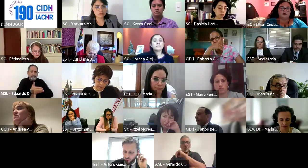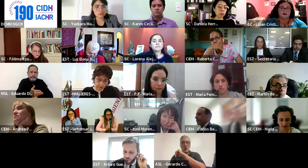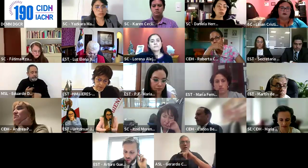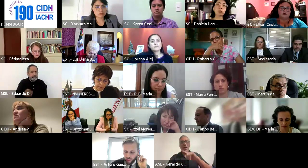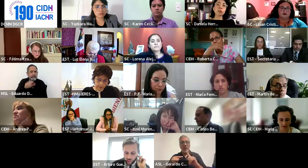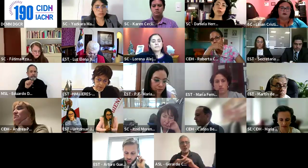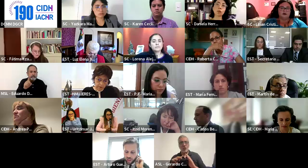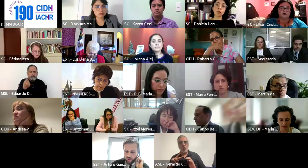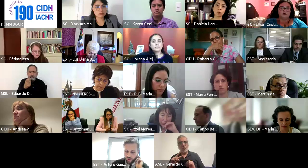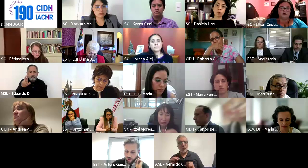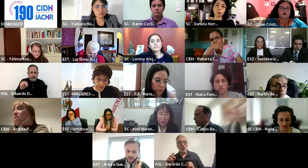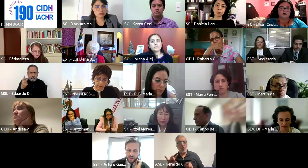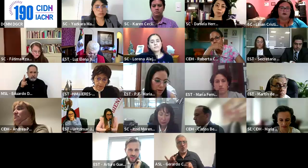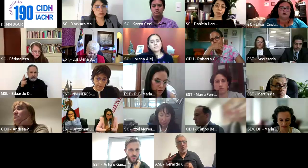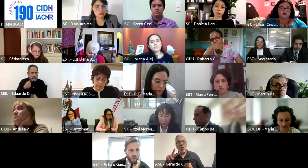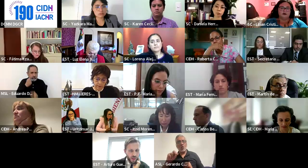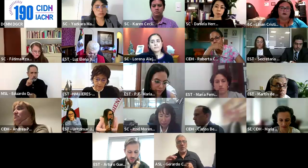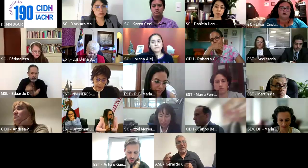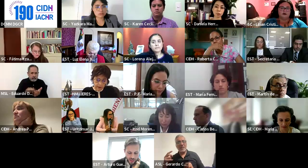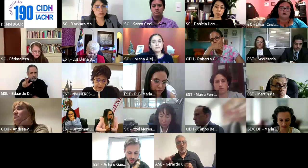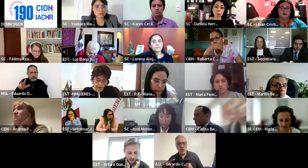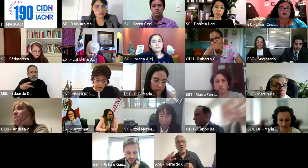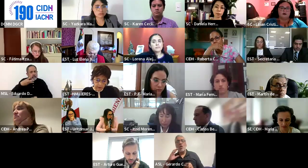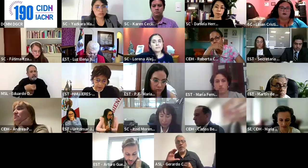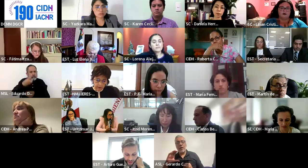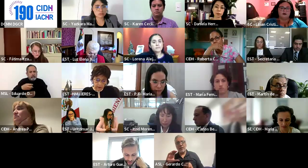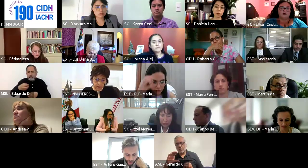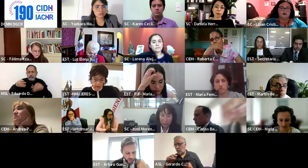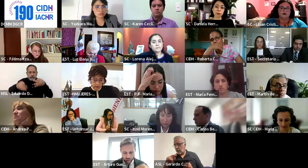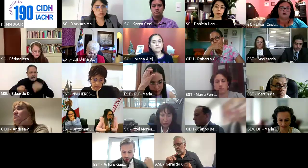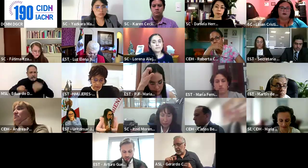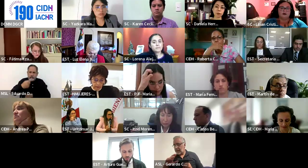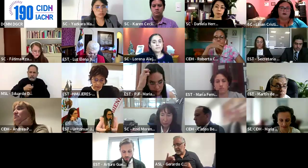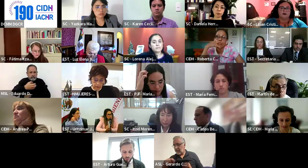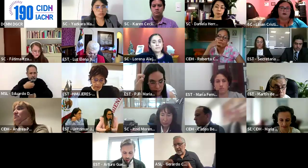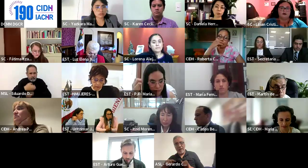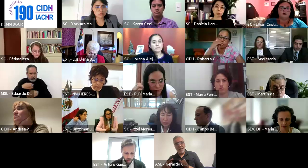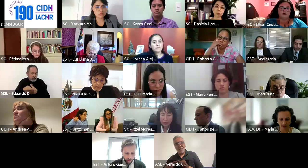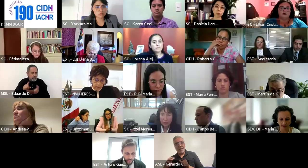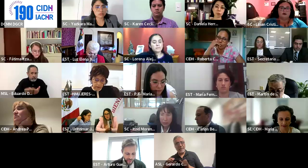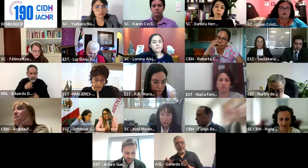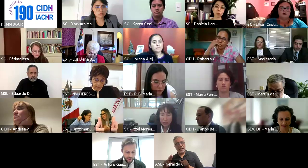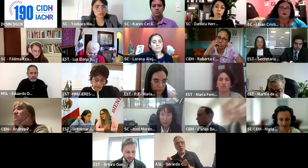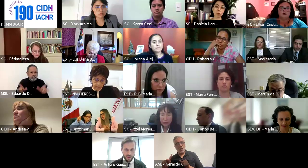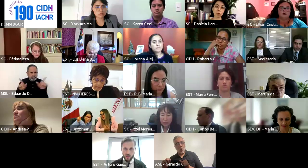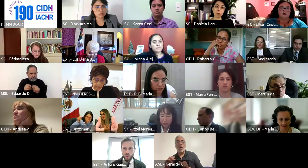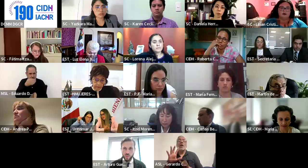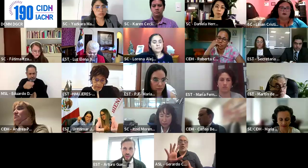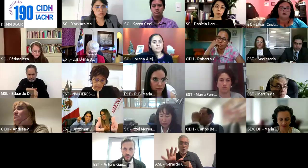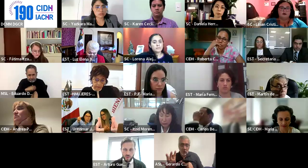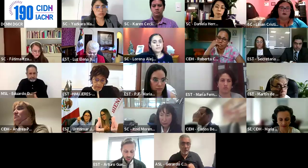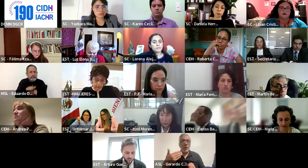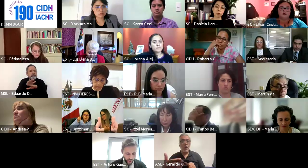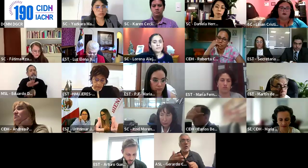directo 182-2018 del Tercer Tribunal Colegiado Civil del Primer Circuito. Continúo ya muy brevemente respecto a